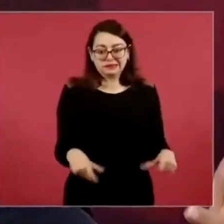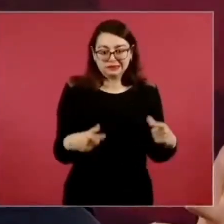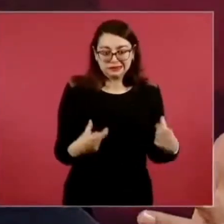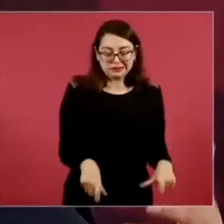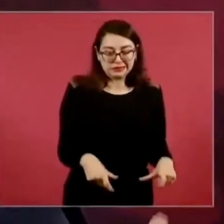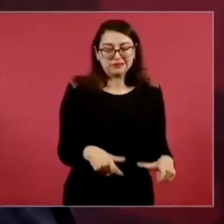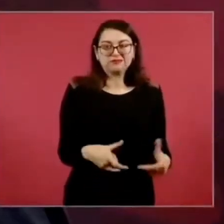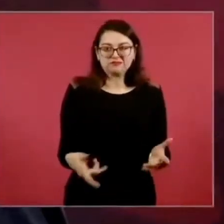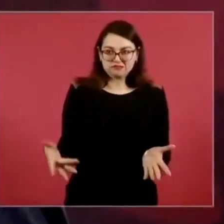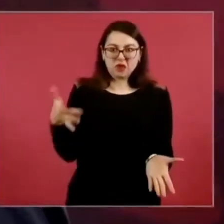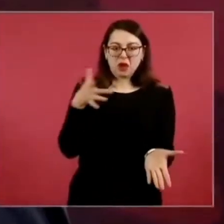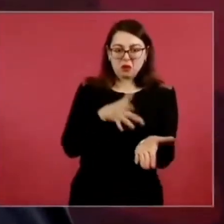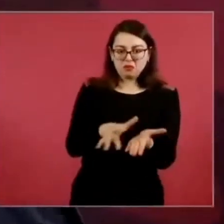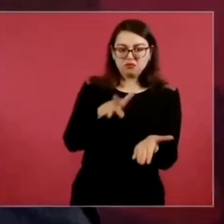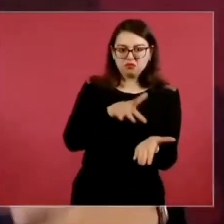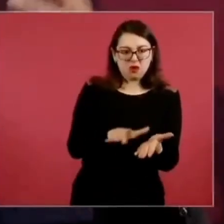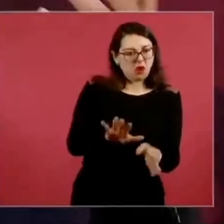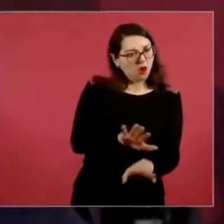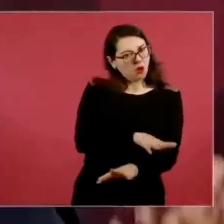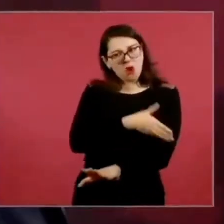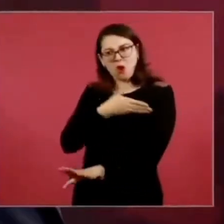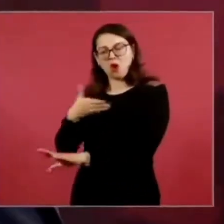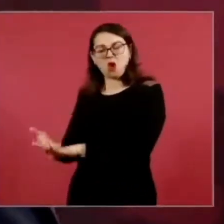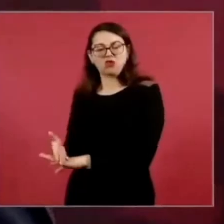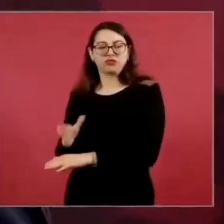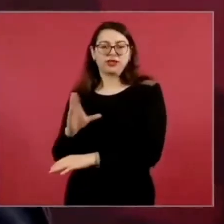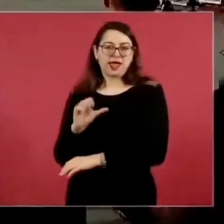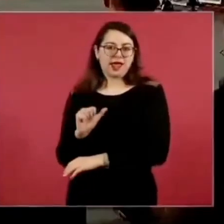del cardenismo y de otros grupos